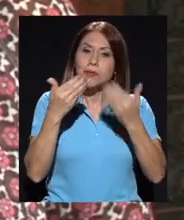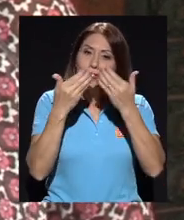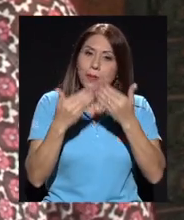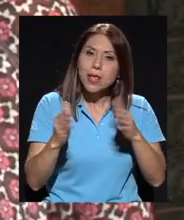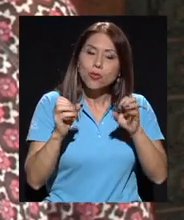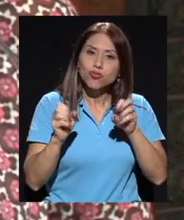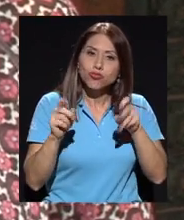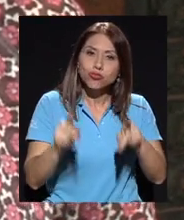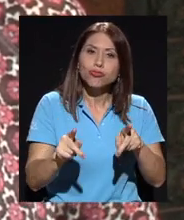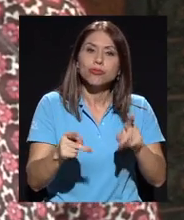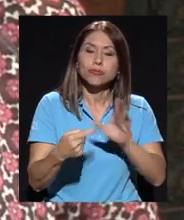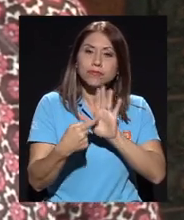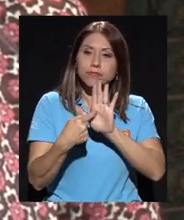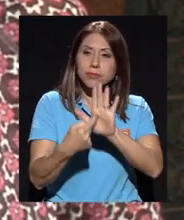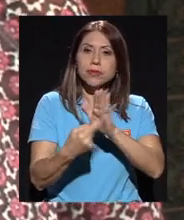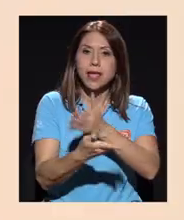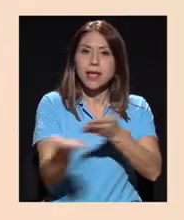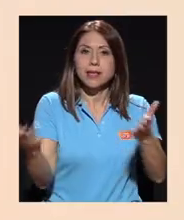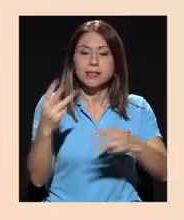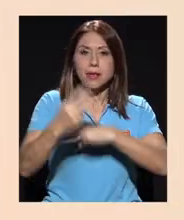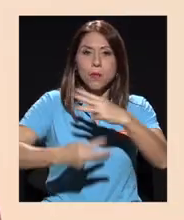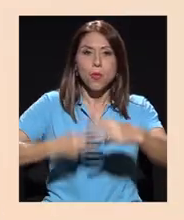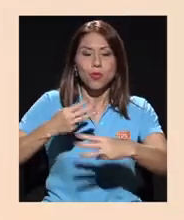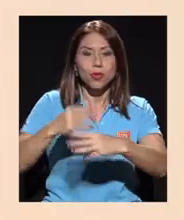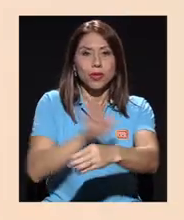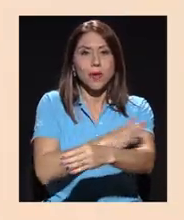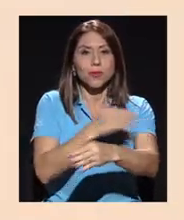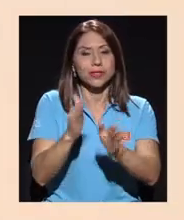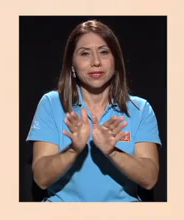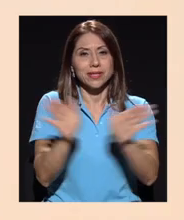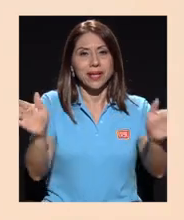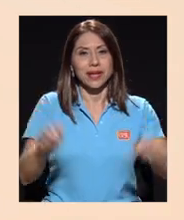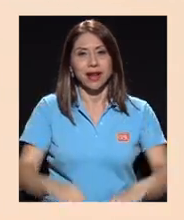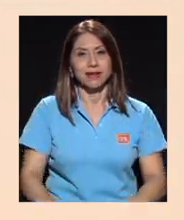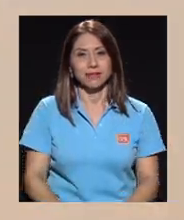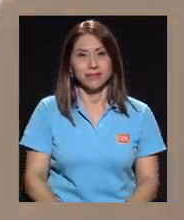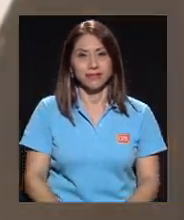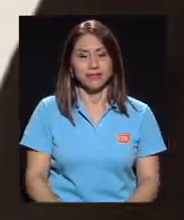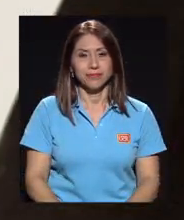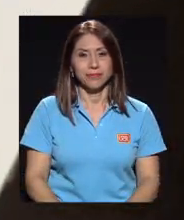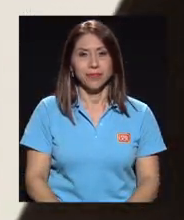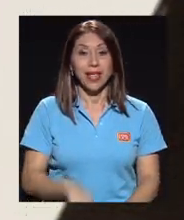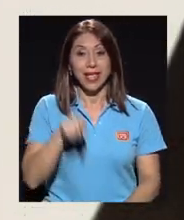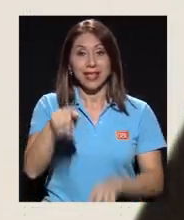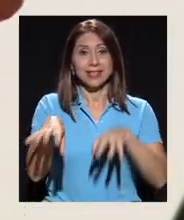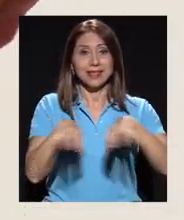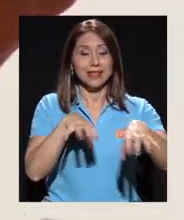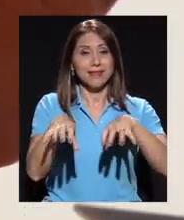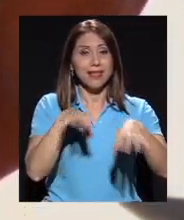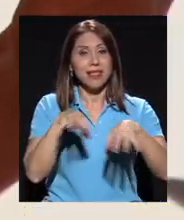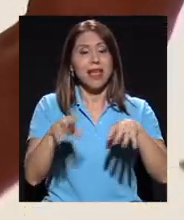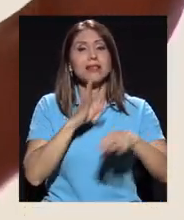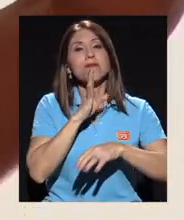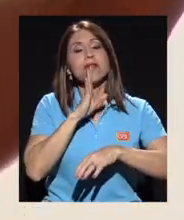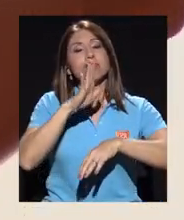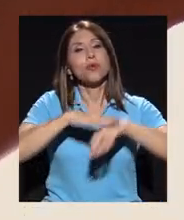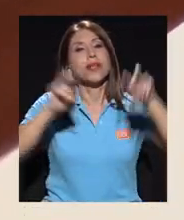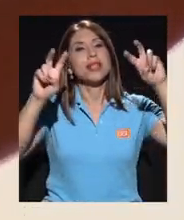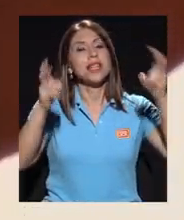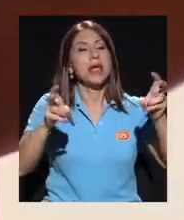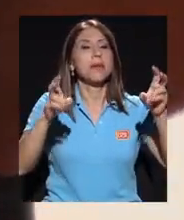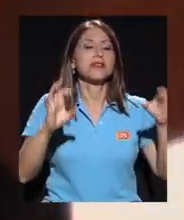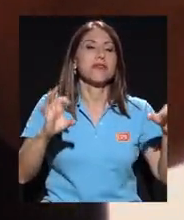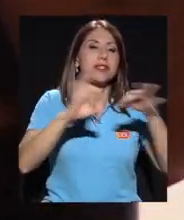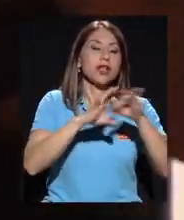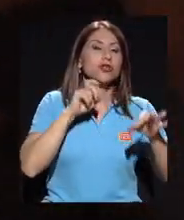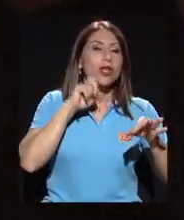espacio en este mundo de la música y en general. En el simposio se abarcaron temas relacionados con